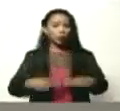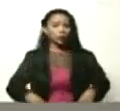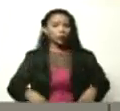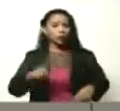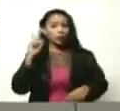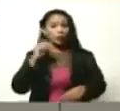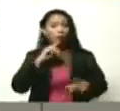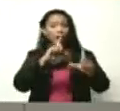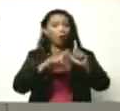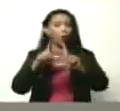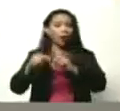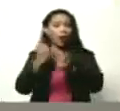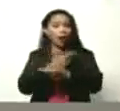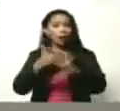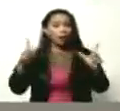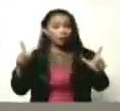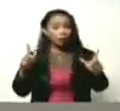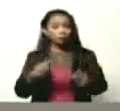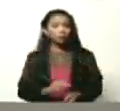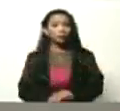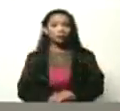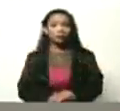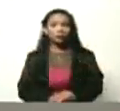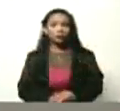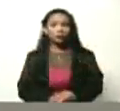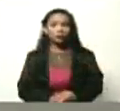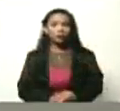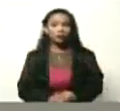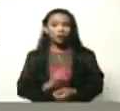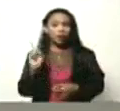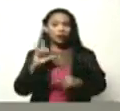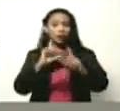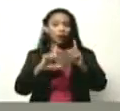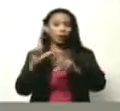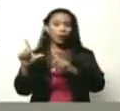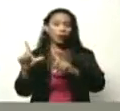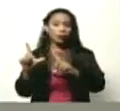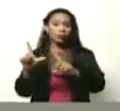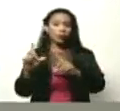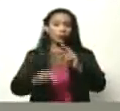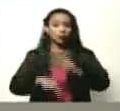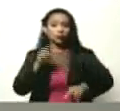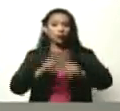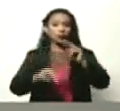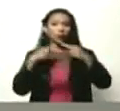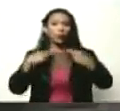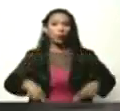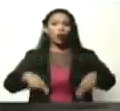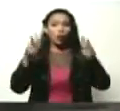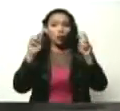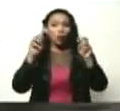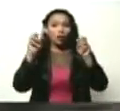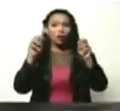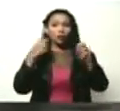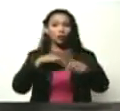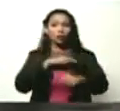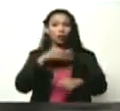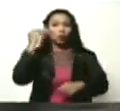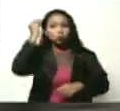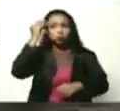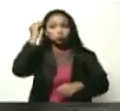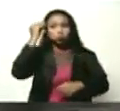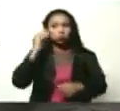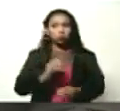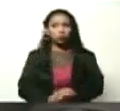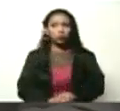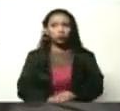es el lenguaje de la libertad y es el lenguaje de la construcción de una humanidad nueva. Nosotros pensamos,